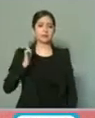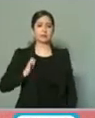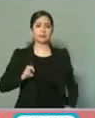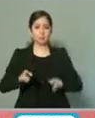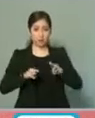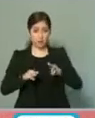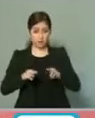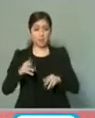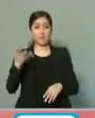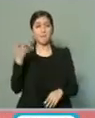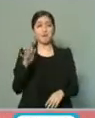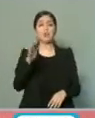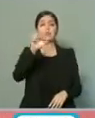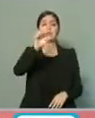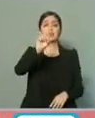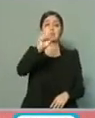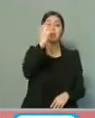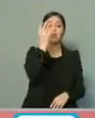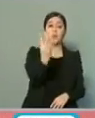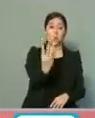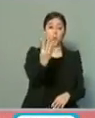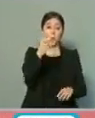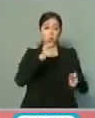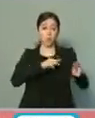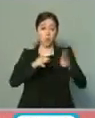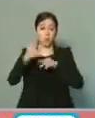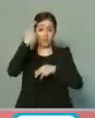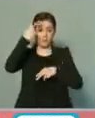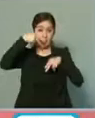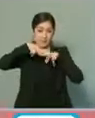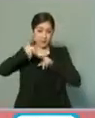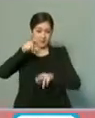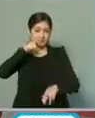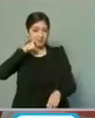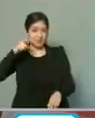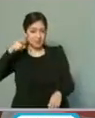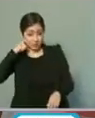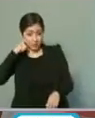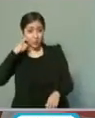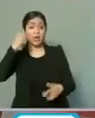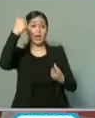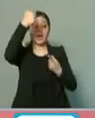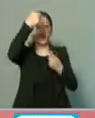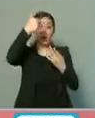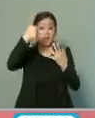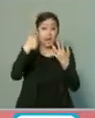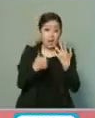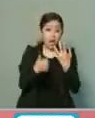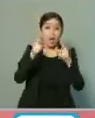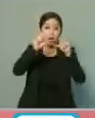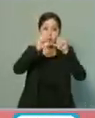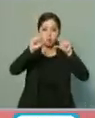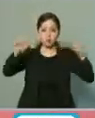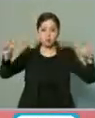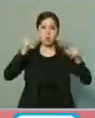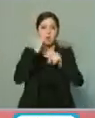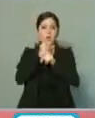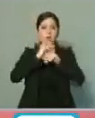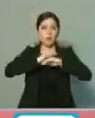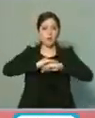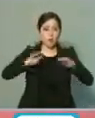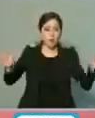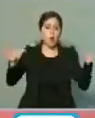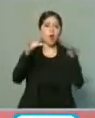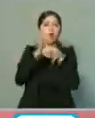aproximadamente 64 posiciones sexuales, pero cada posición viene acompañada de toda una información que nos habla, por ejemplo, de